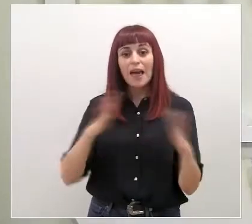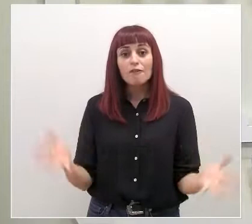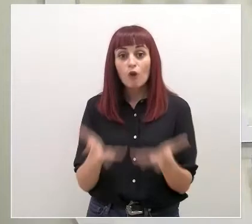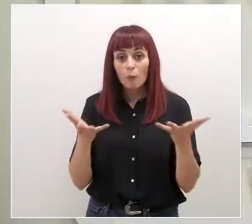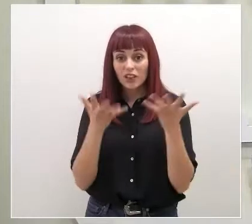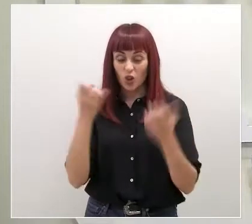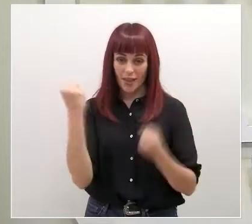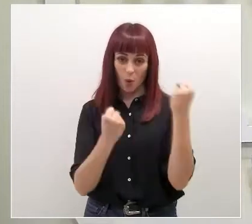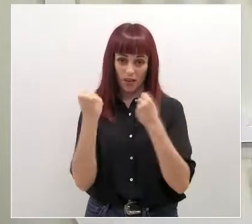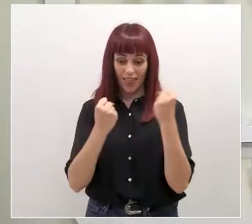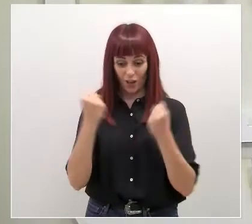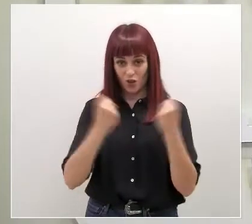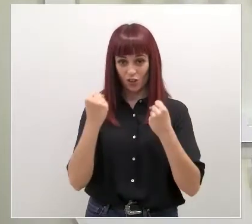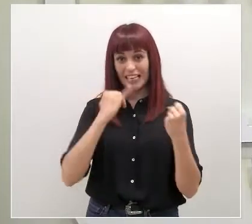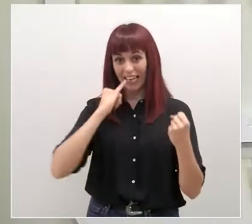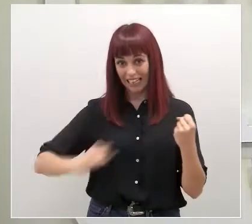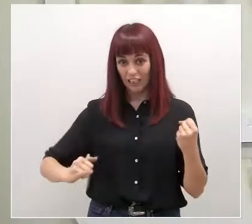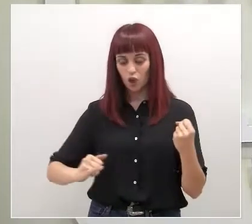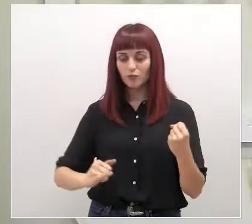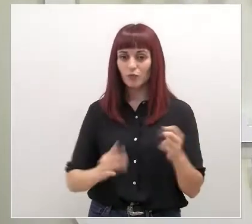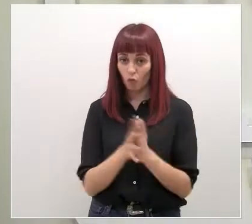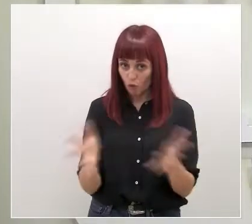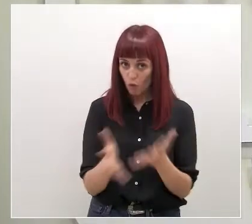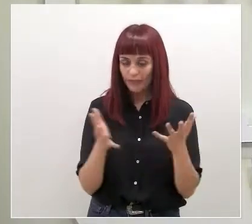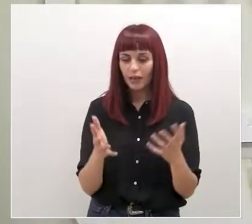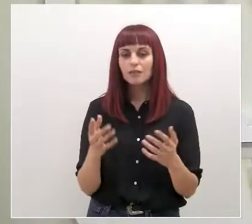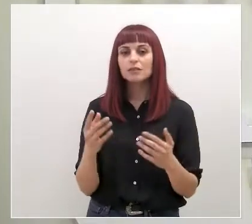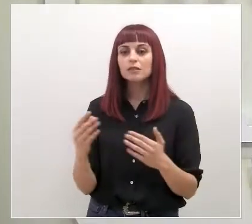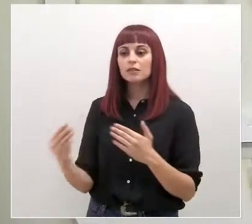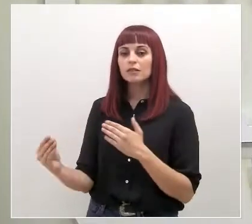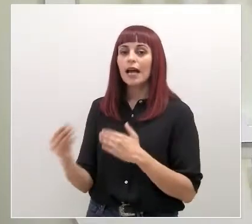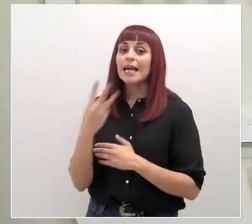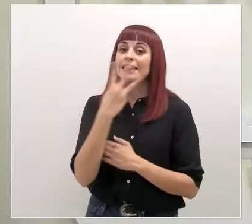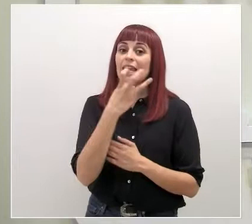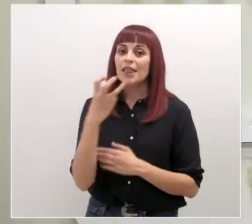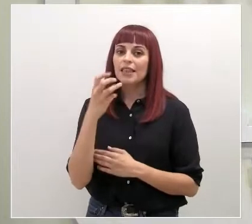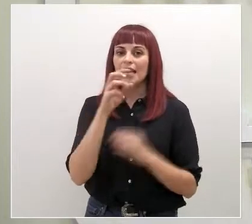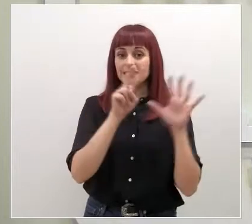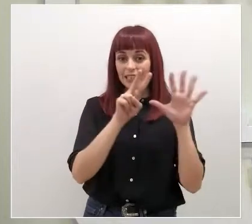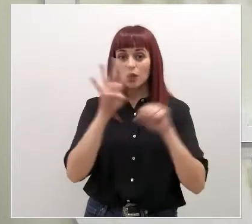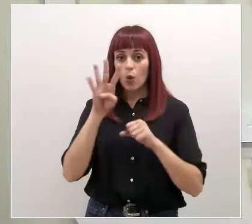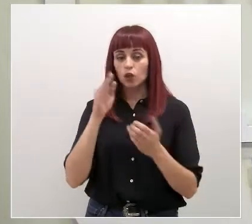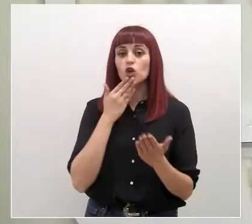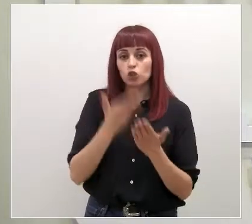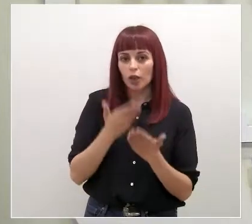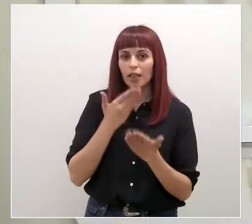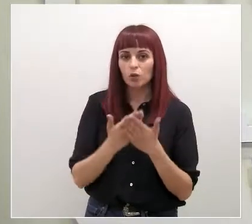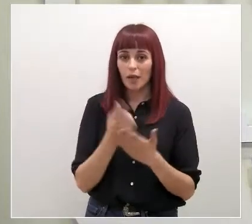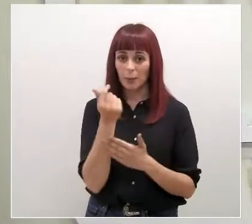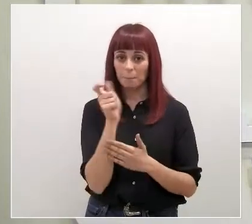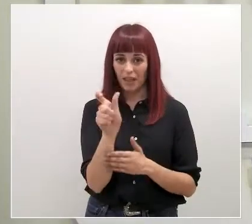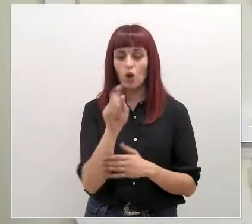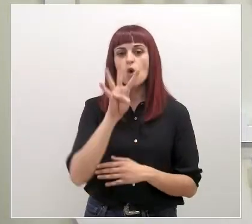esta movilidad de vehículos eléctricos, se han recibido 374 solicitudes por un importe total de más